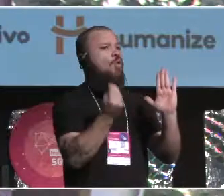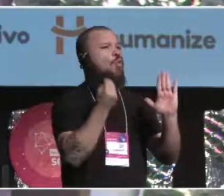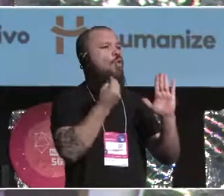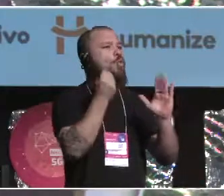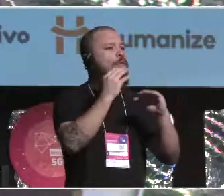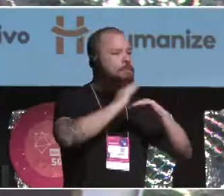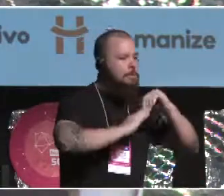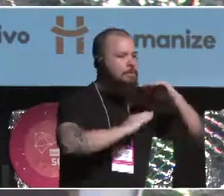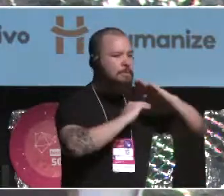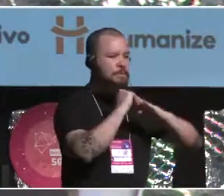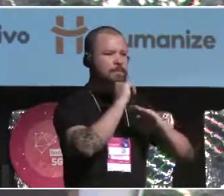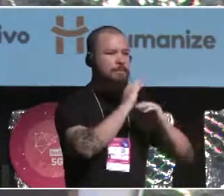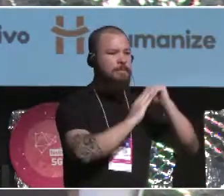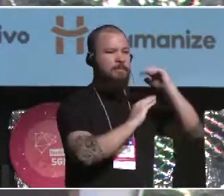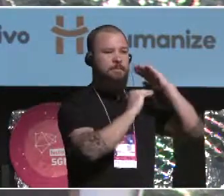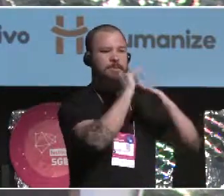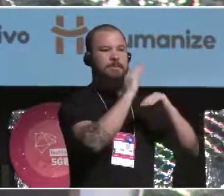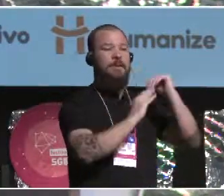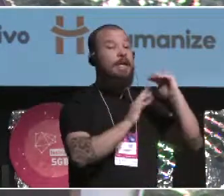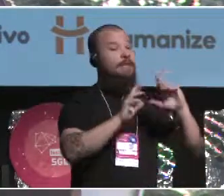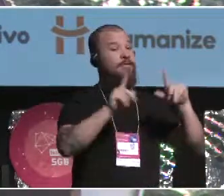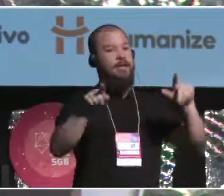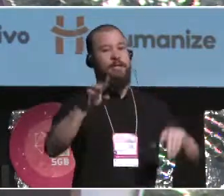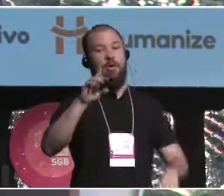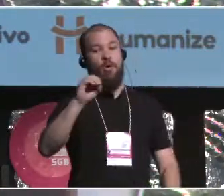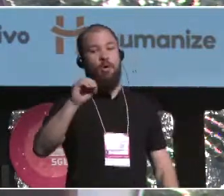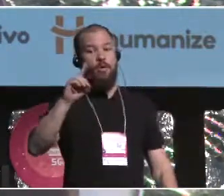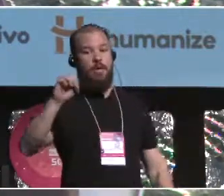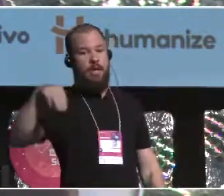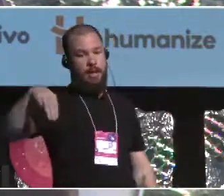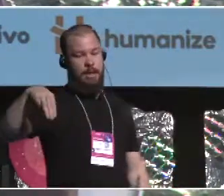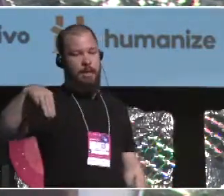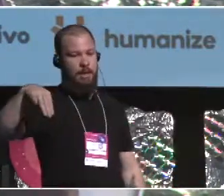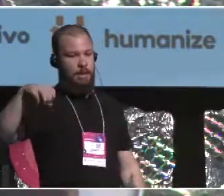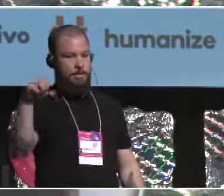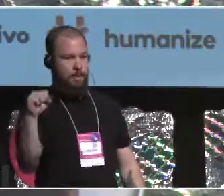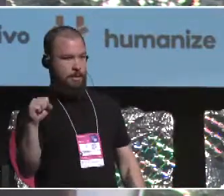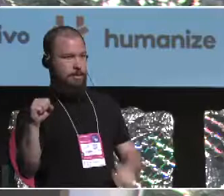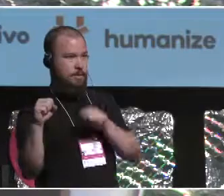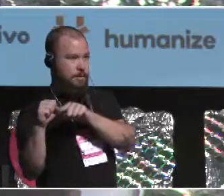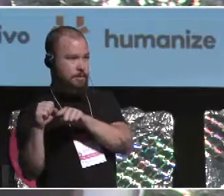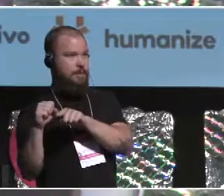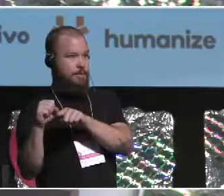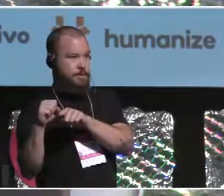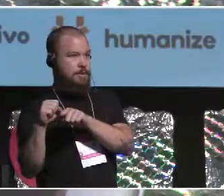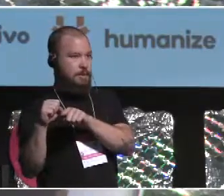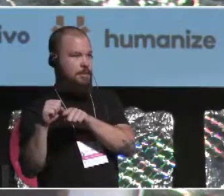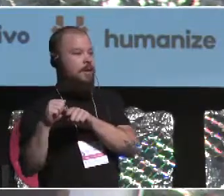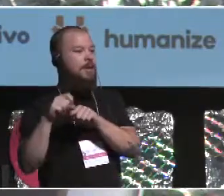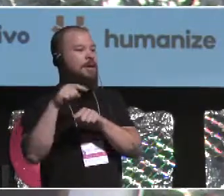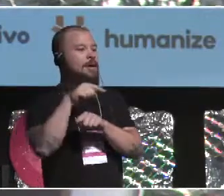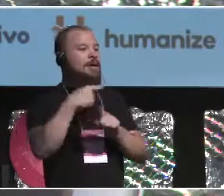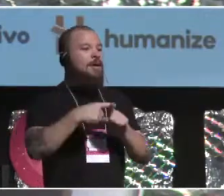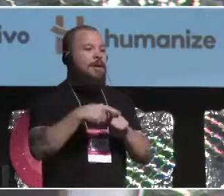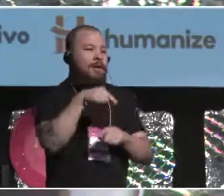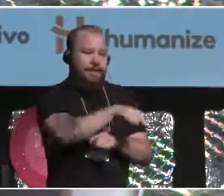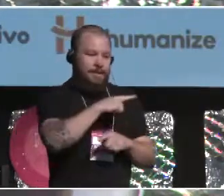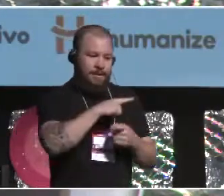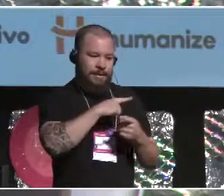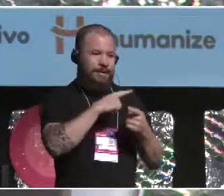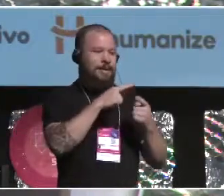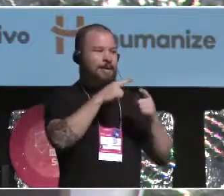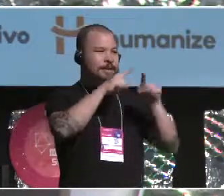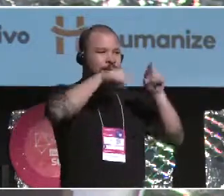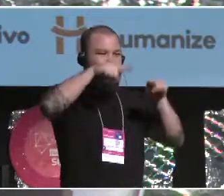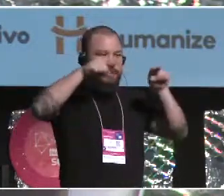diferencia de los ODM, en este ejercicio se involucró la División Estadística de Naciones Unidas, que quienes están ahí son los institutos